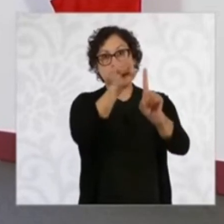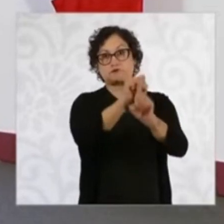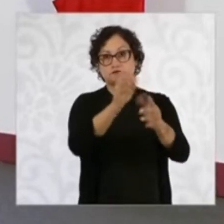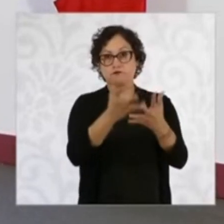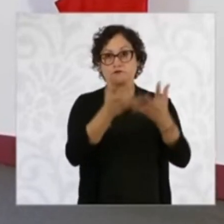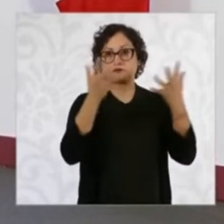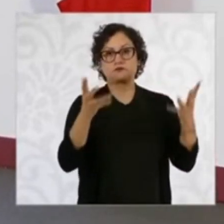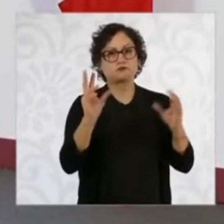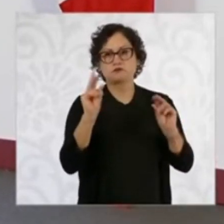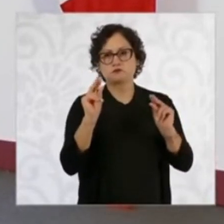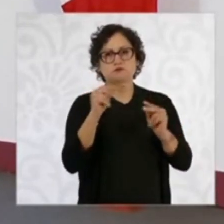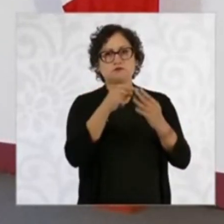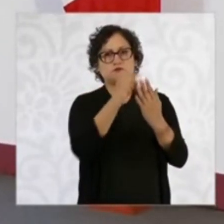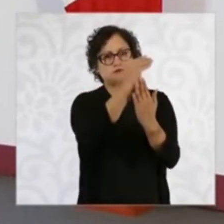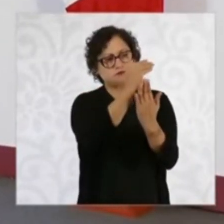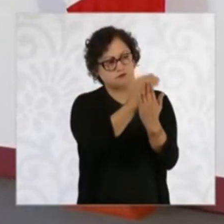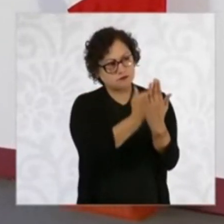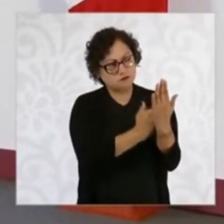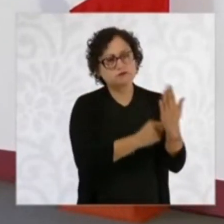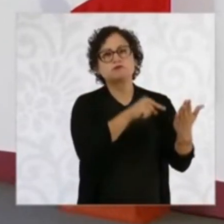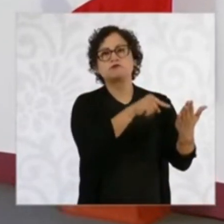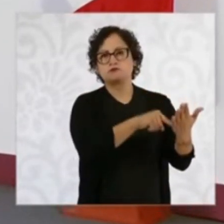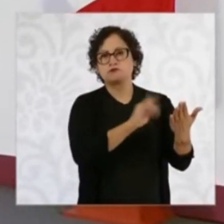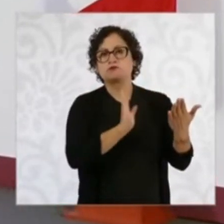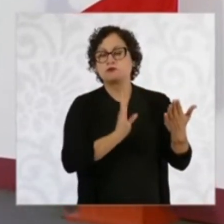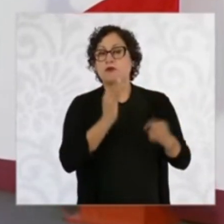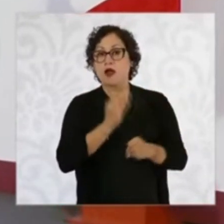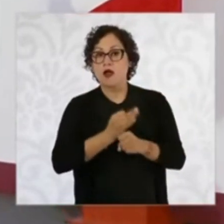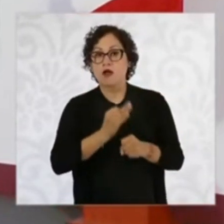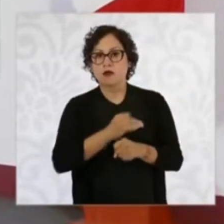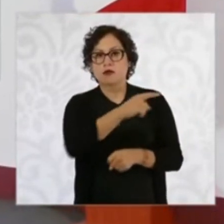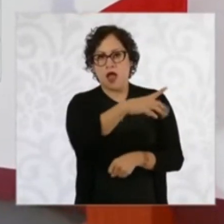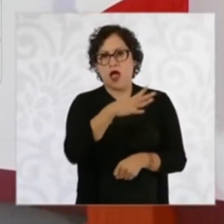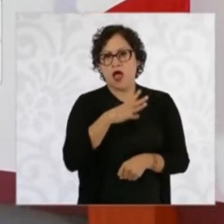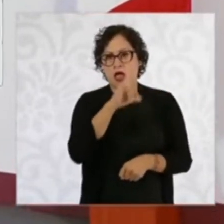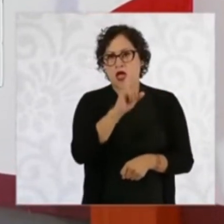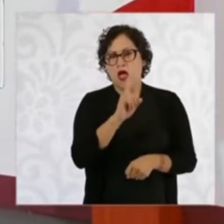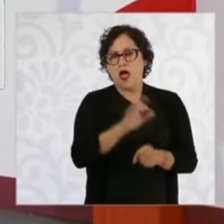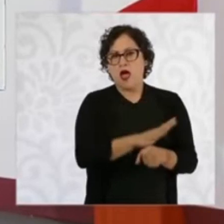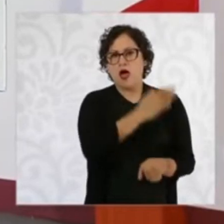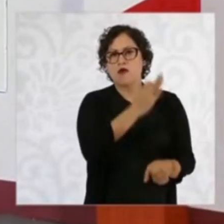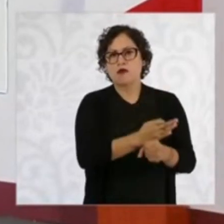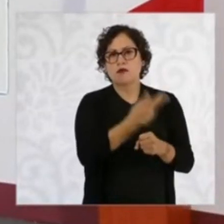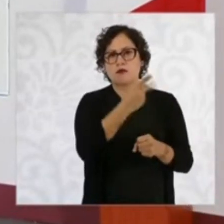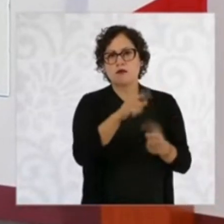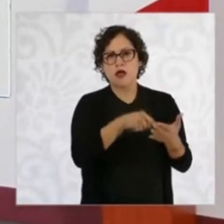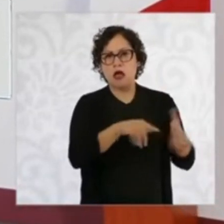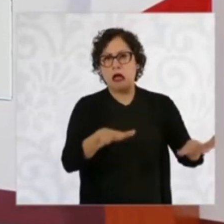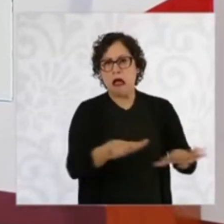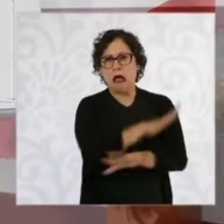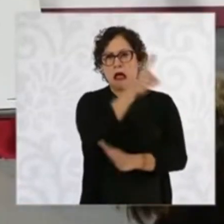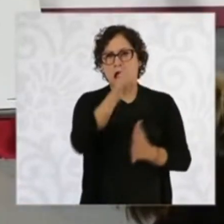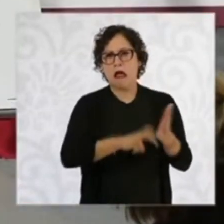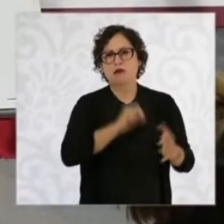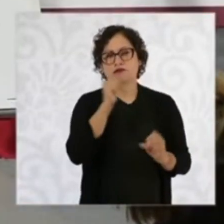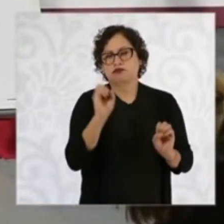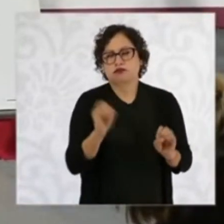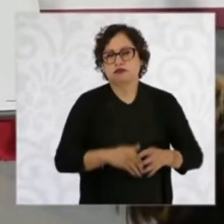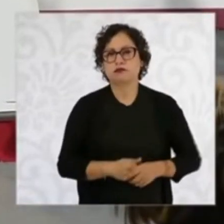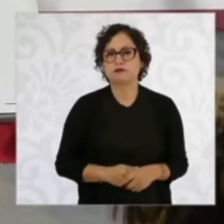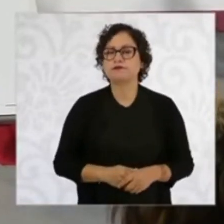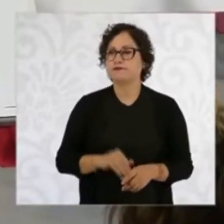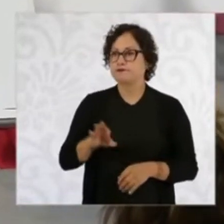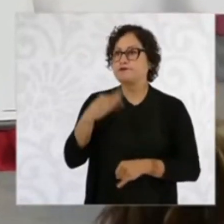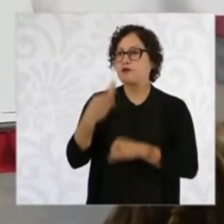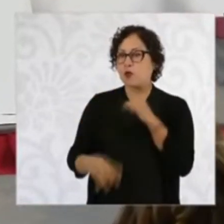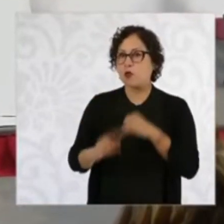cumplimiento de estas metas y en este momento hay disponibilidad de agua para poderlo hacer, pero no hay un cambio profundo en este sentido. Y finalmente, Presidenta, pues el